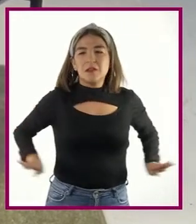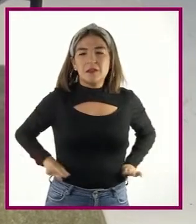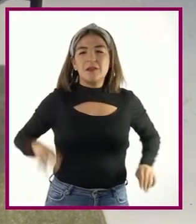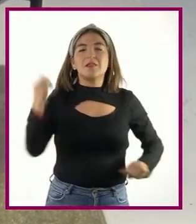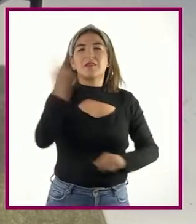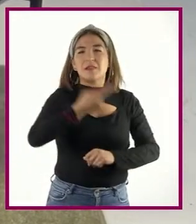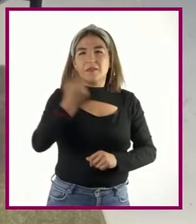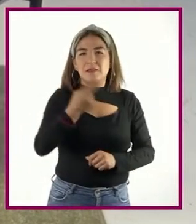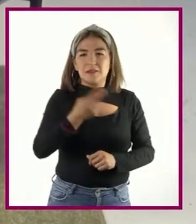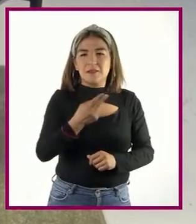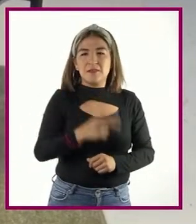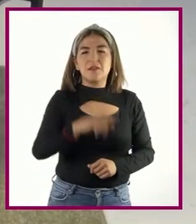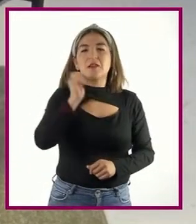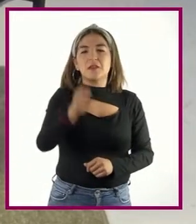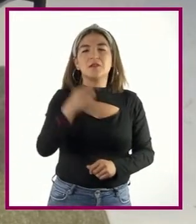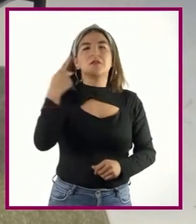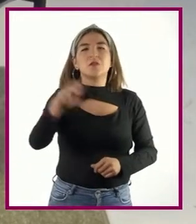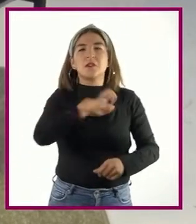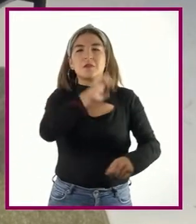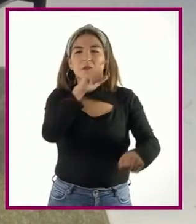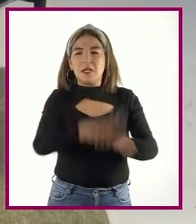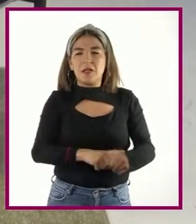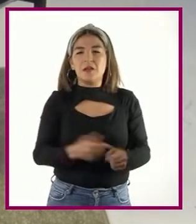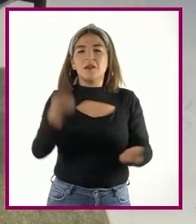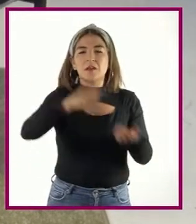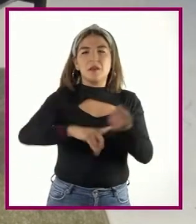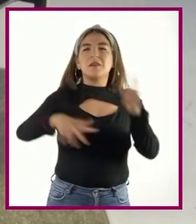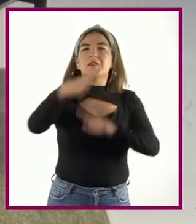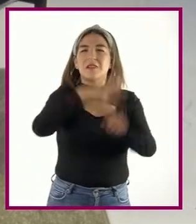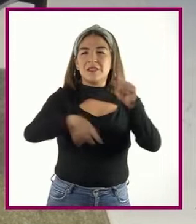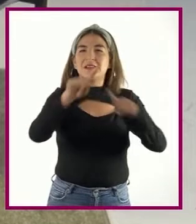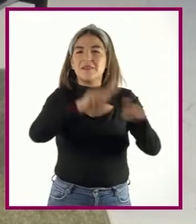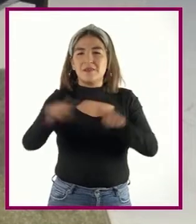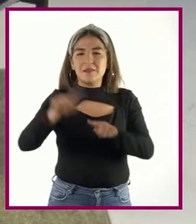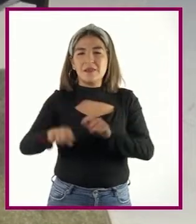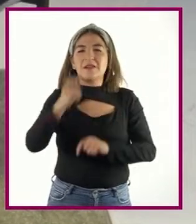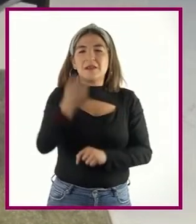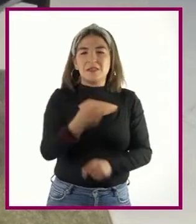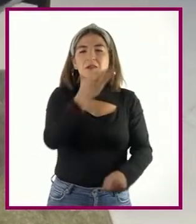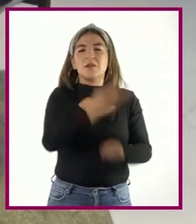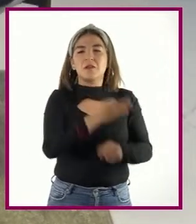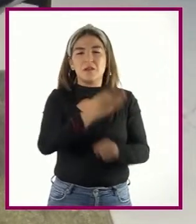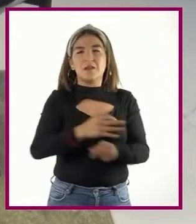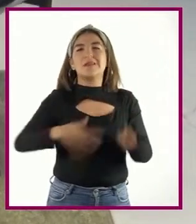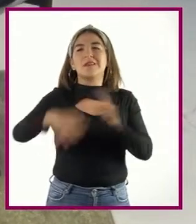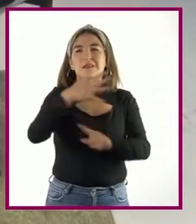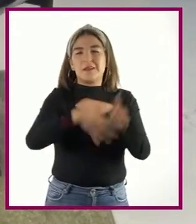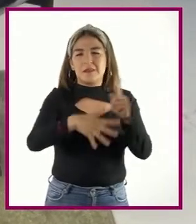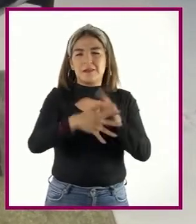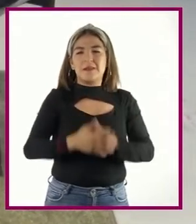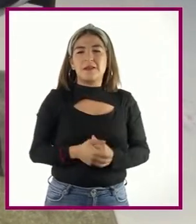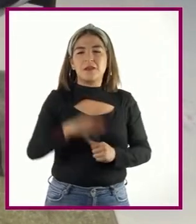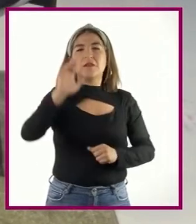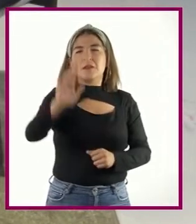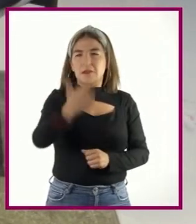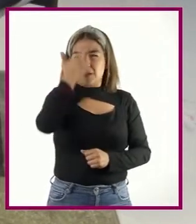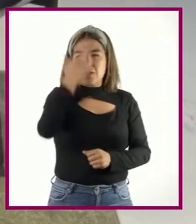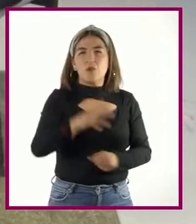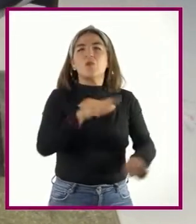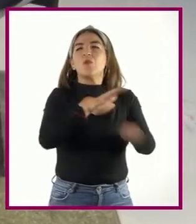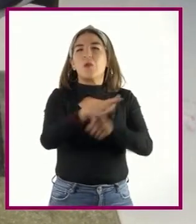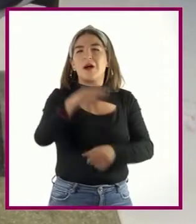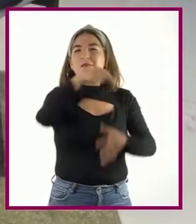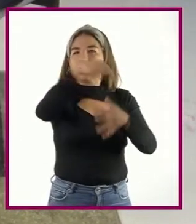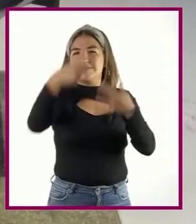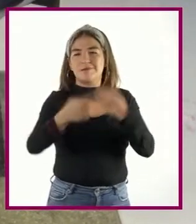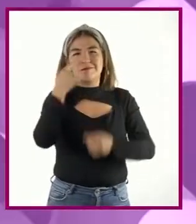y necesidades particulares en contextos diversos de este sector de la población. Recordemos cuáles son